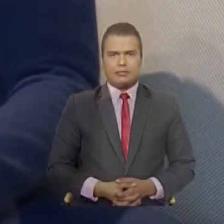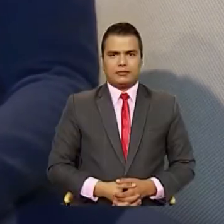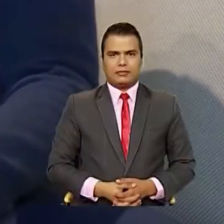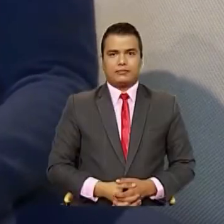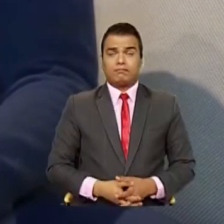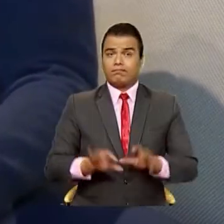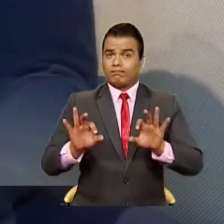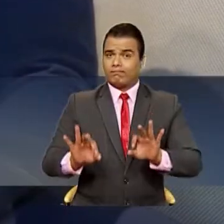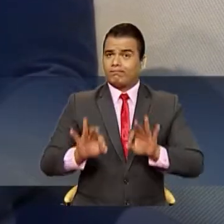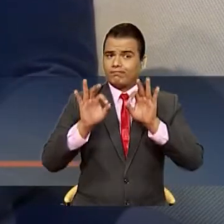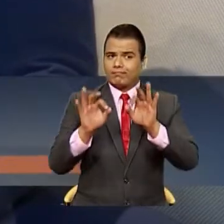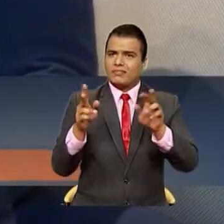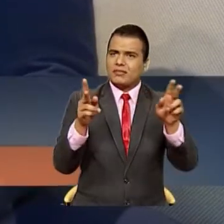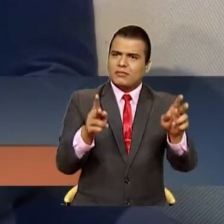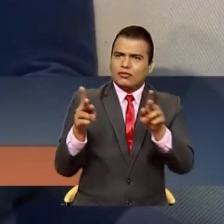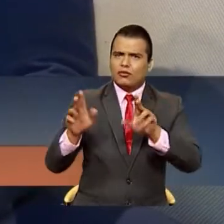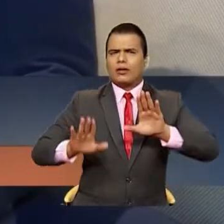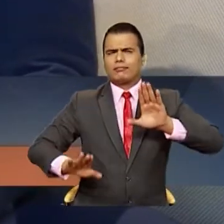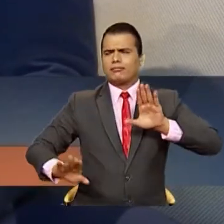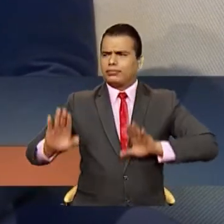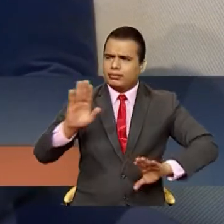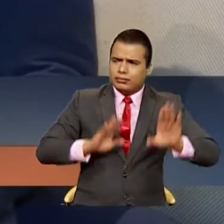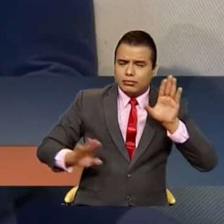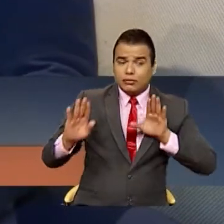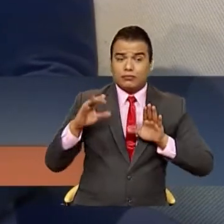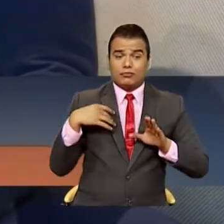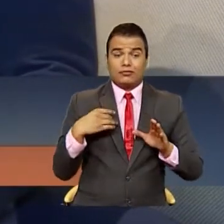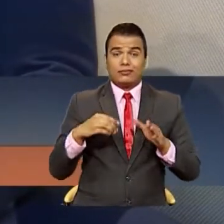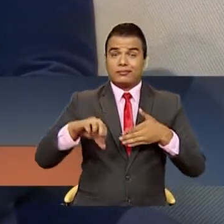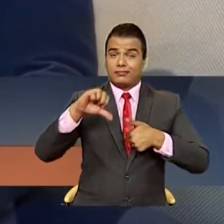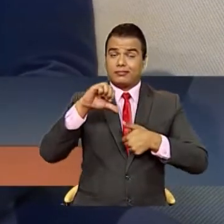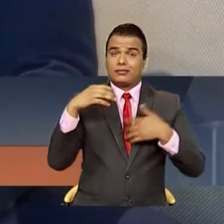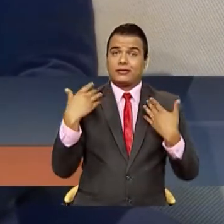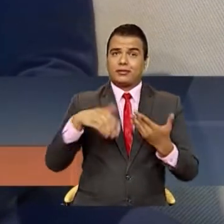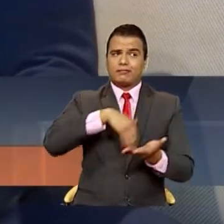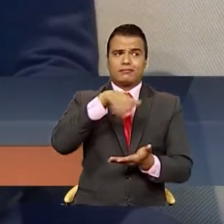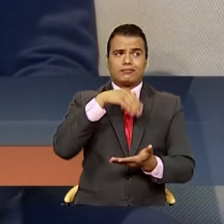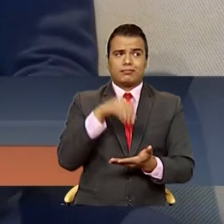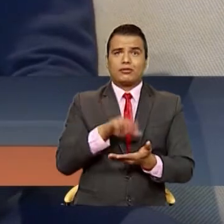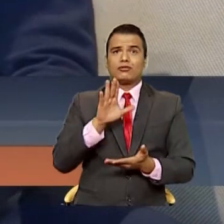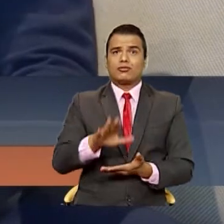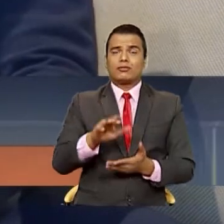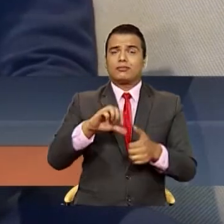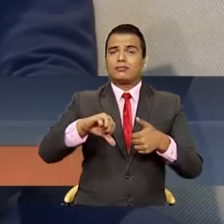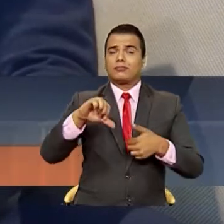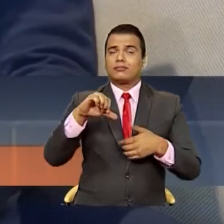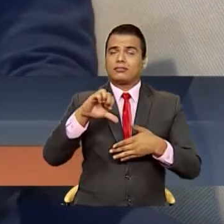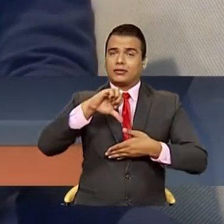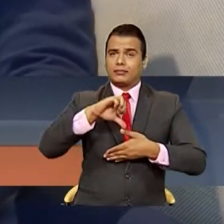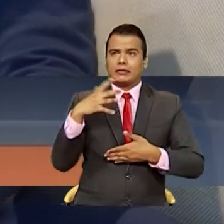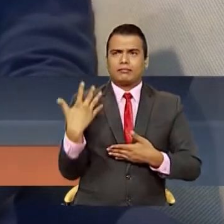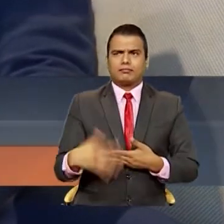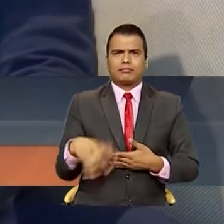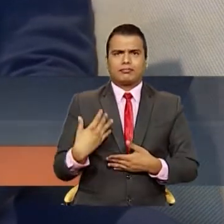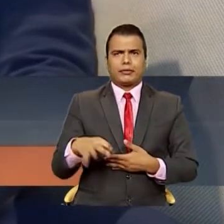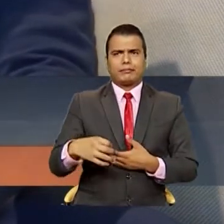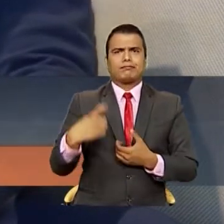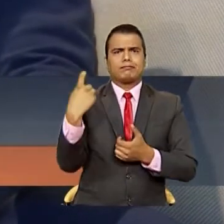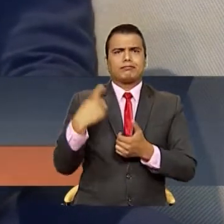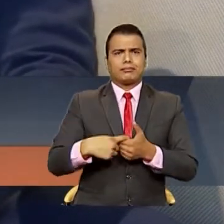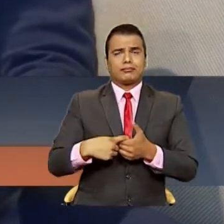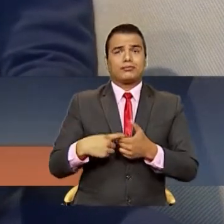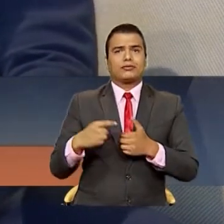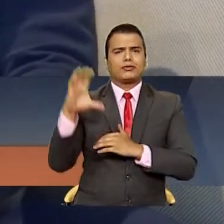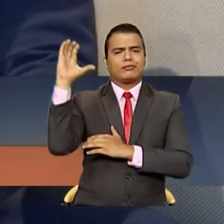Los mejores defensas centrales suramericanos son de Colombia y están en Europa. Bueno, todo eso es esfuerzo, ¿no? A base también